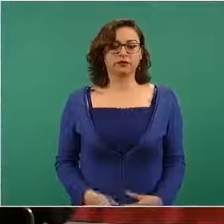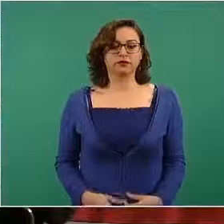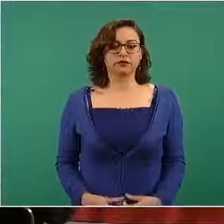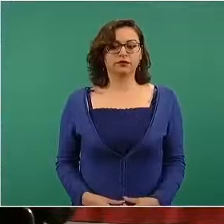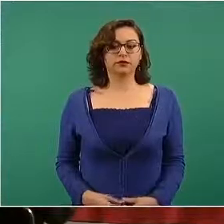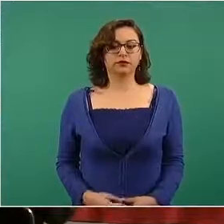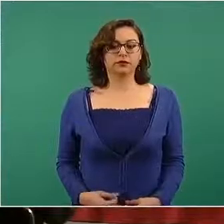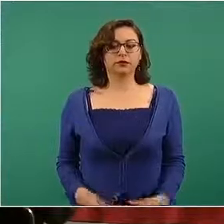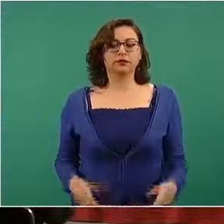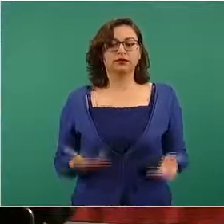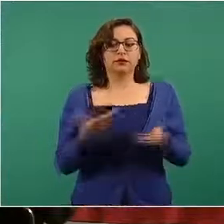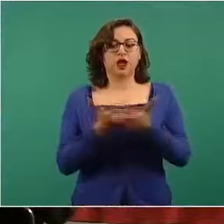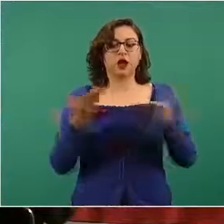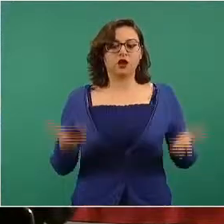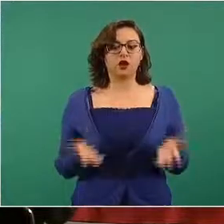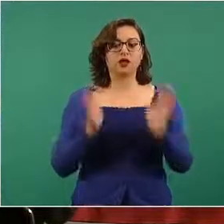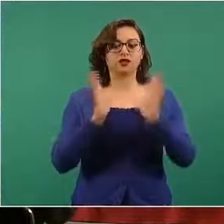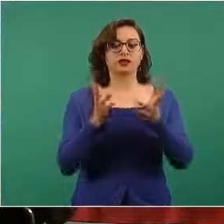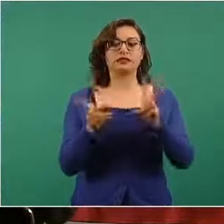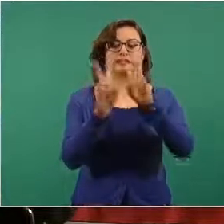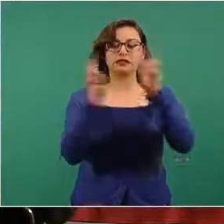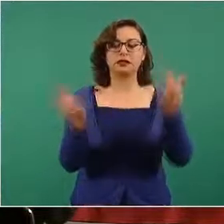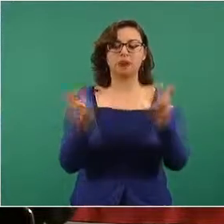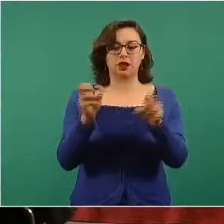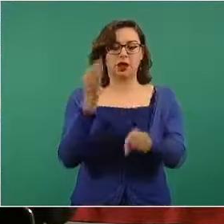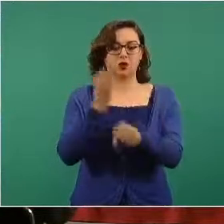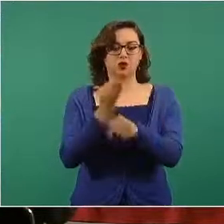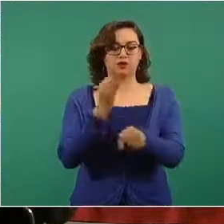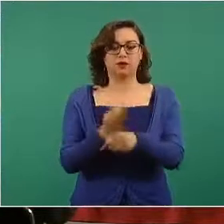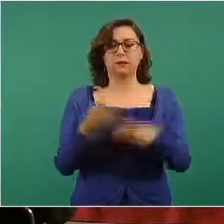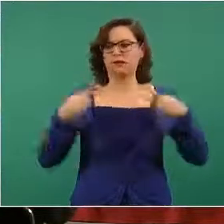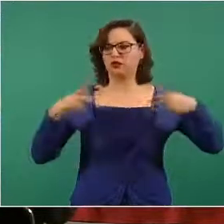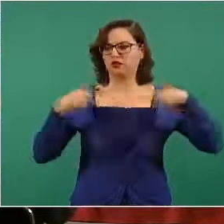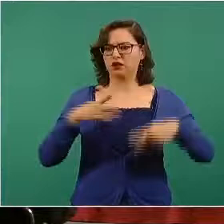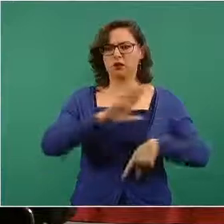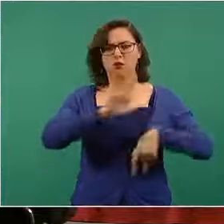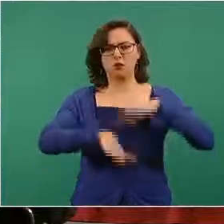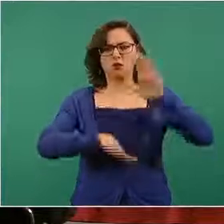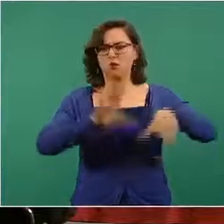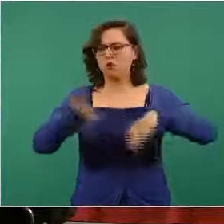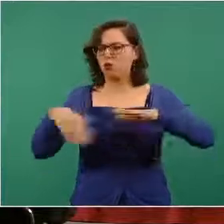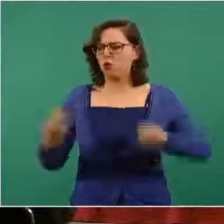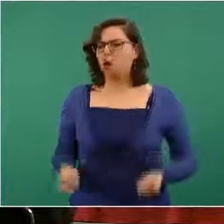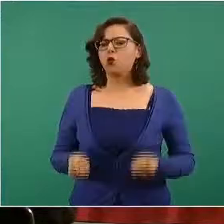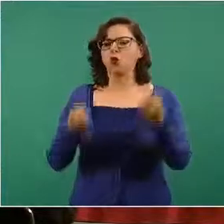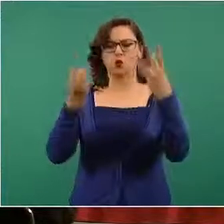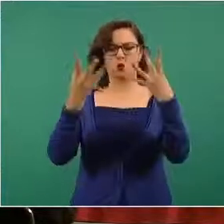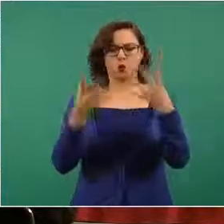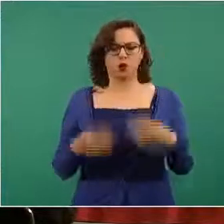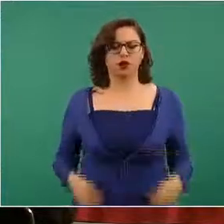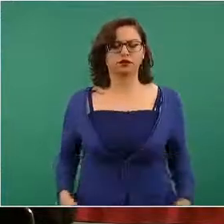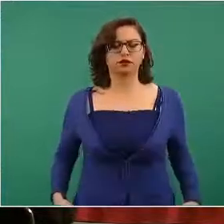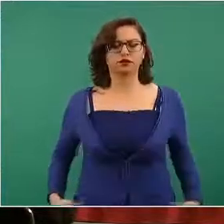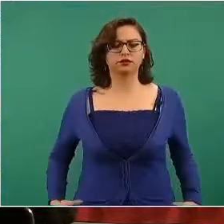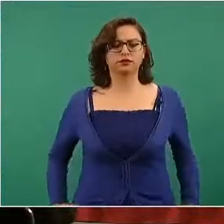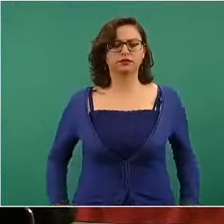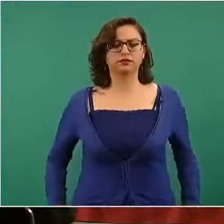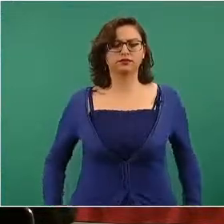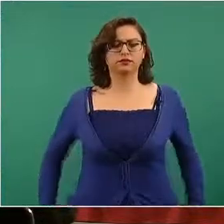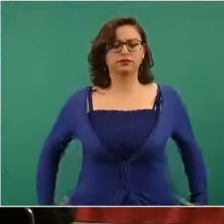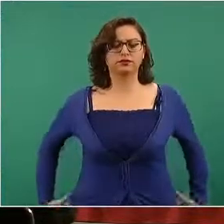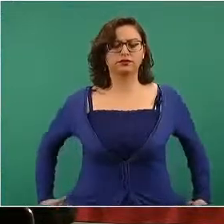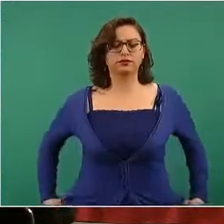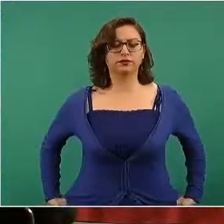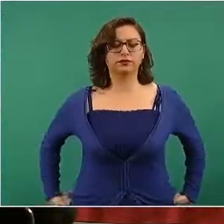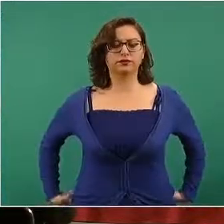temático de exceso de mortalidad. Para esto hemos decidido primero darles una perspectiva de lo que tenemos en el CISBER, que son los números que